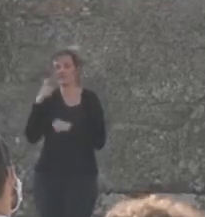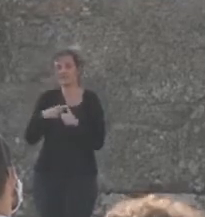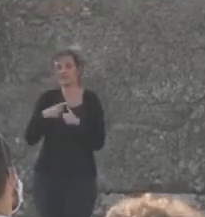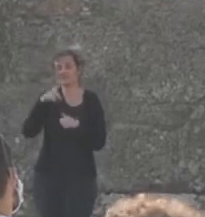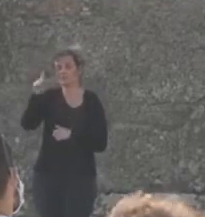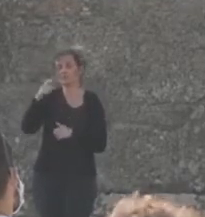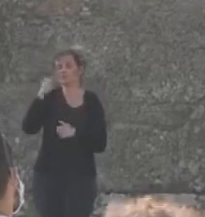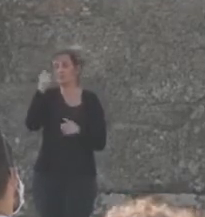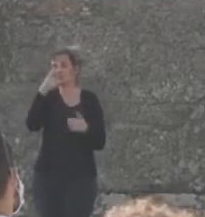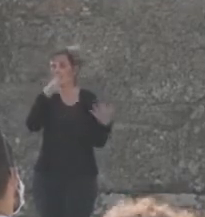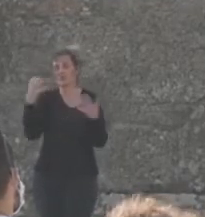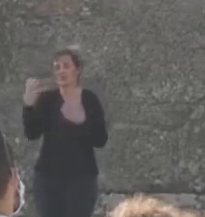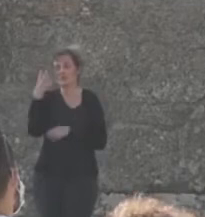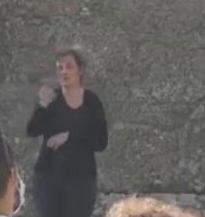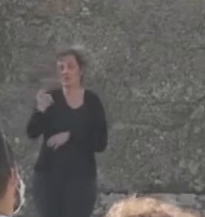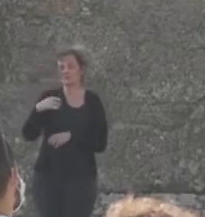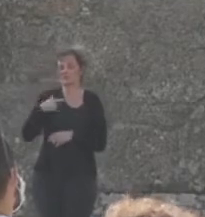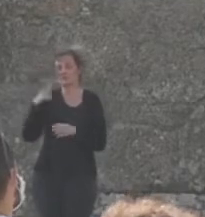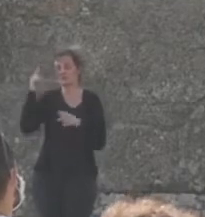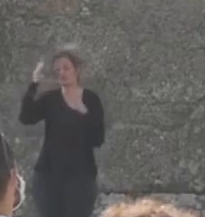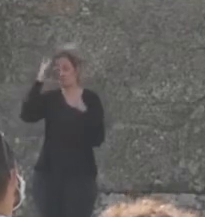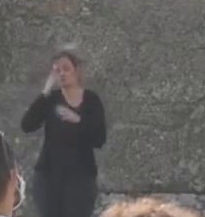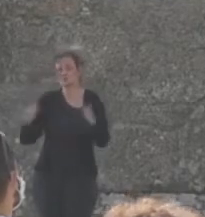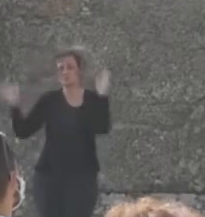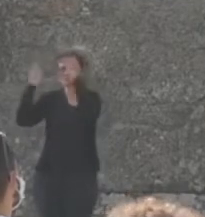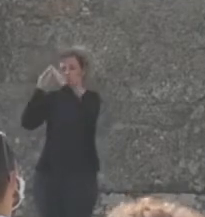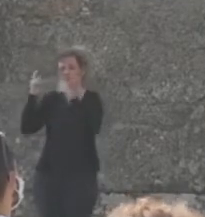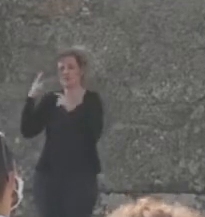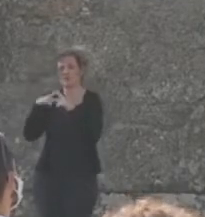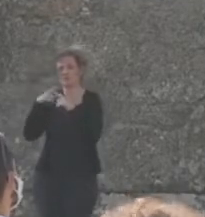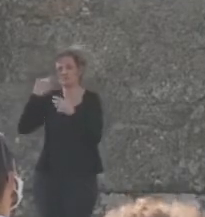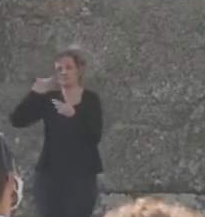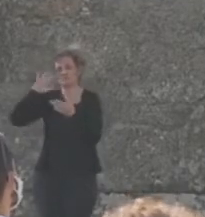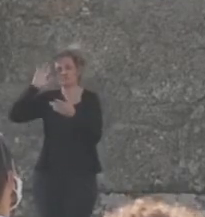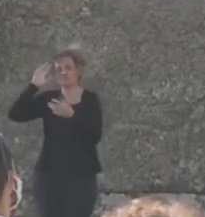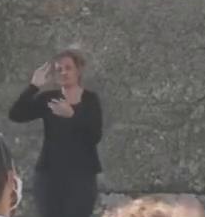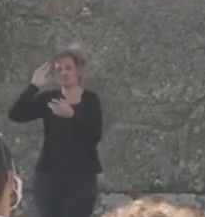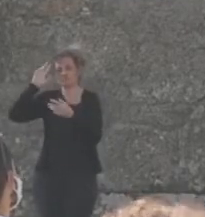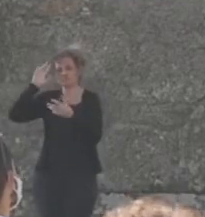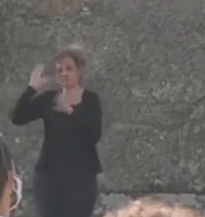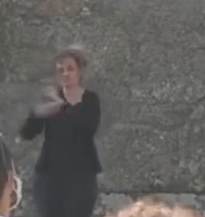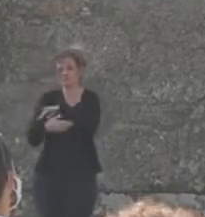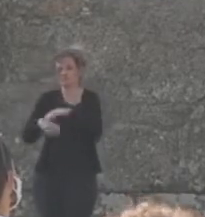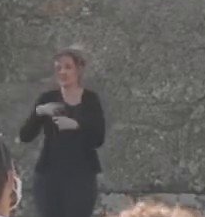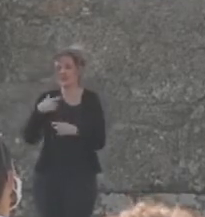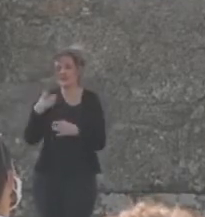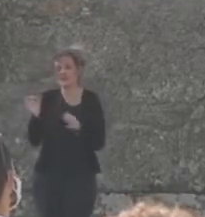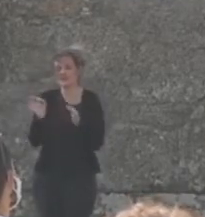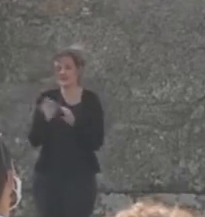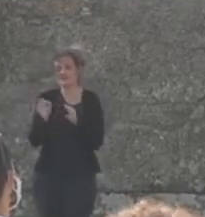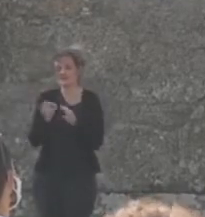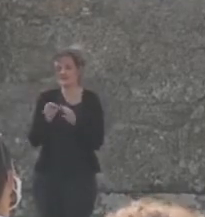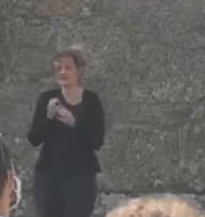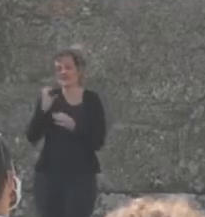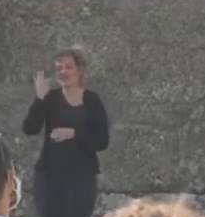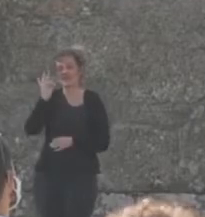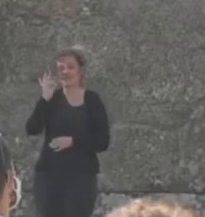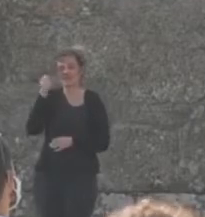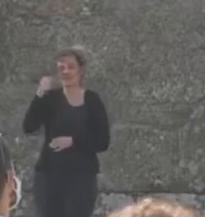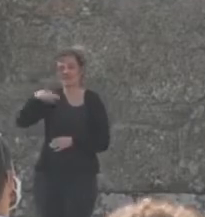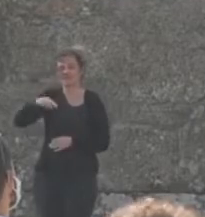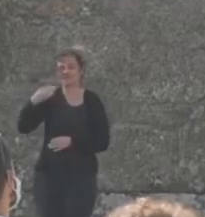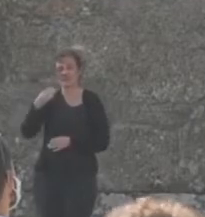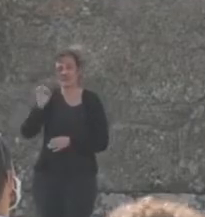1931-1940, un soño truncado, que expuxemos no Instituto Illa de Tambo coa intención de dar a coñecer este período entre